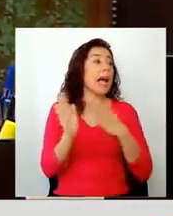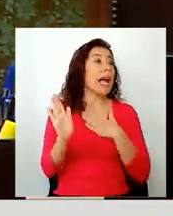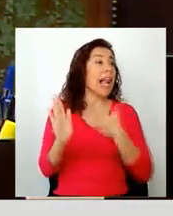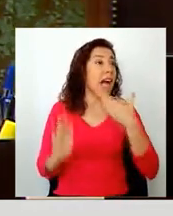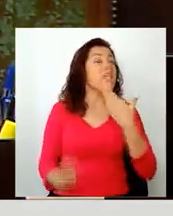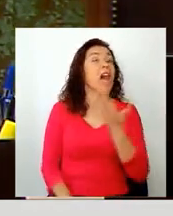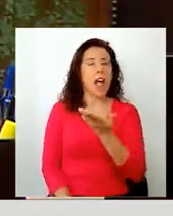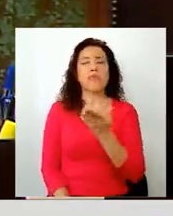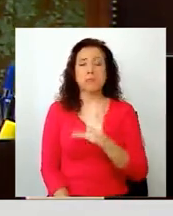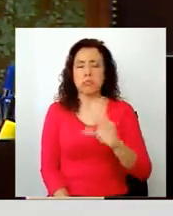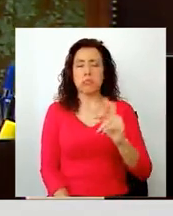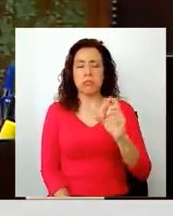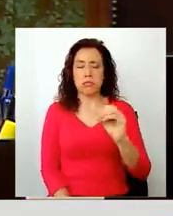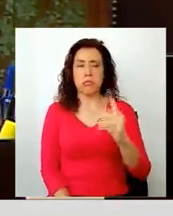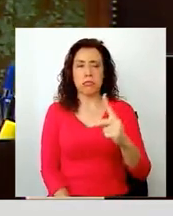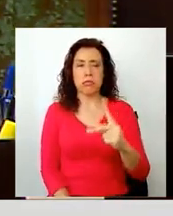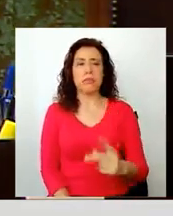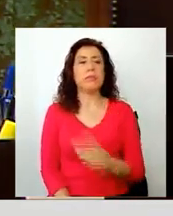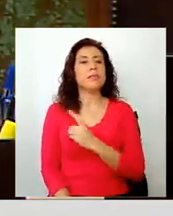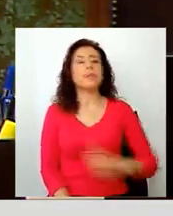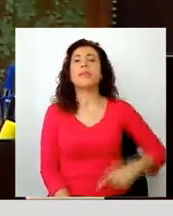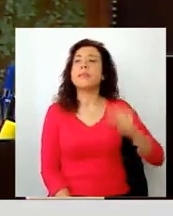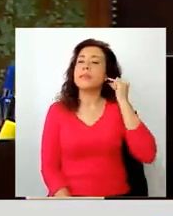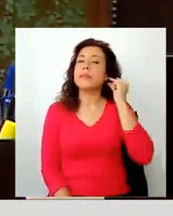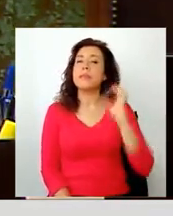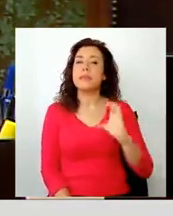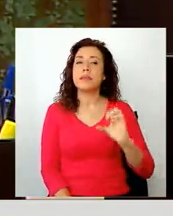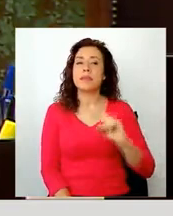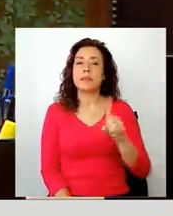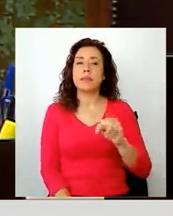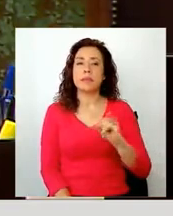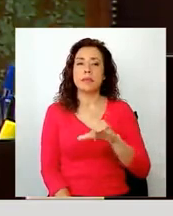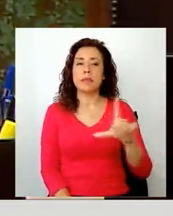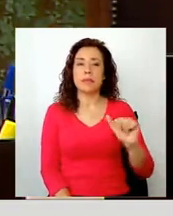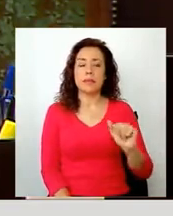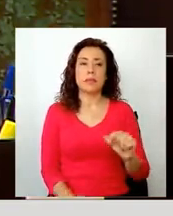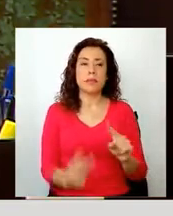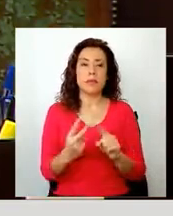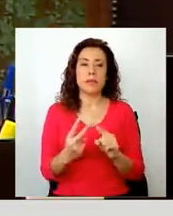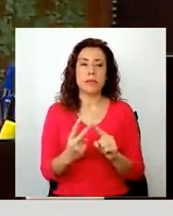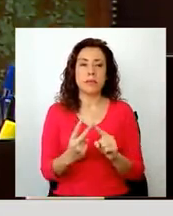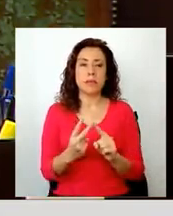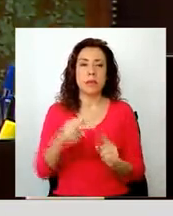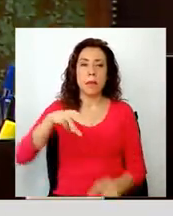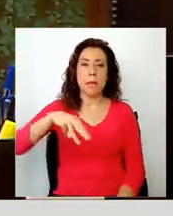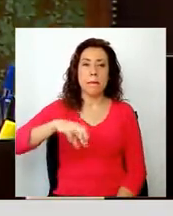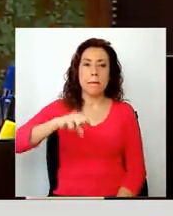diputada Natalie Castillo luego diputado Daniel manuceri